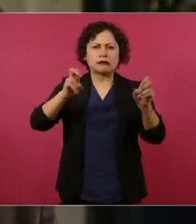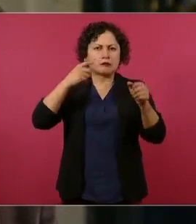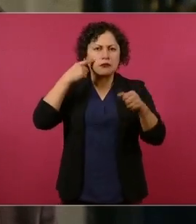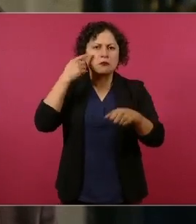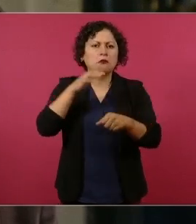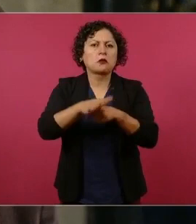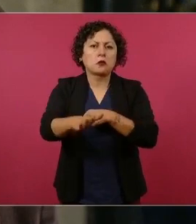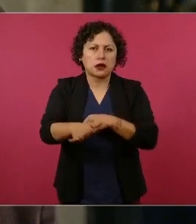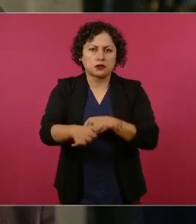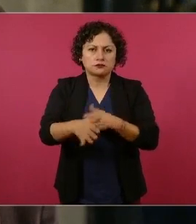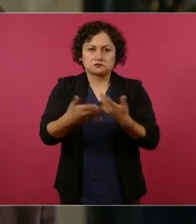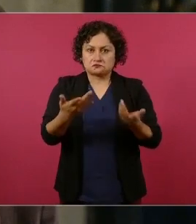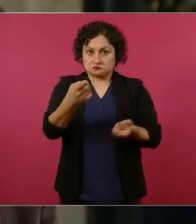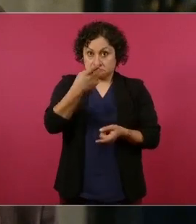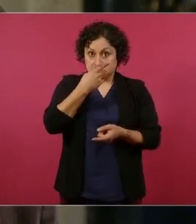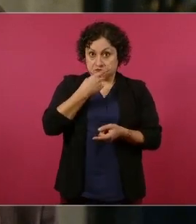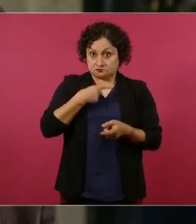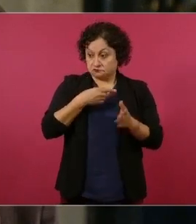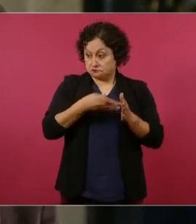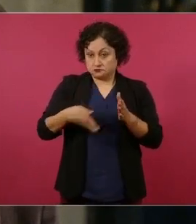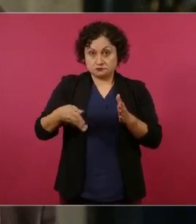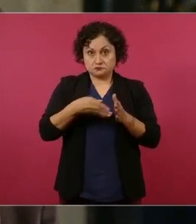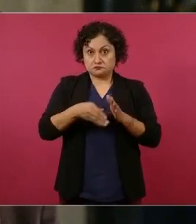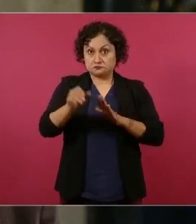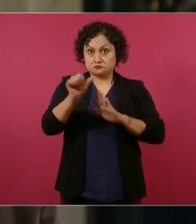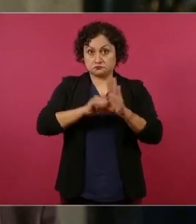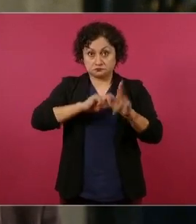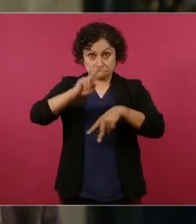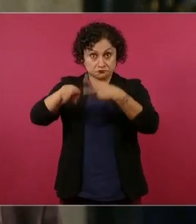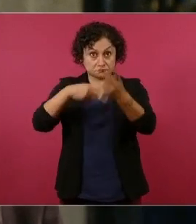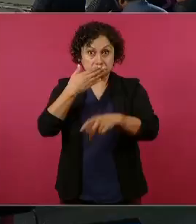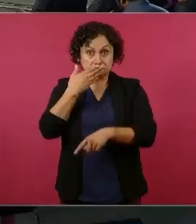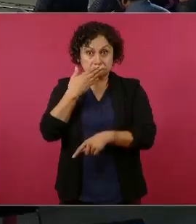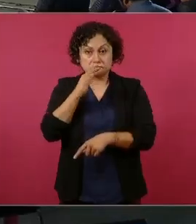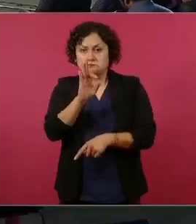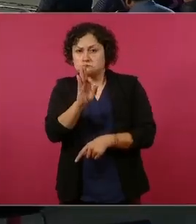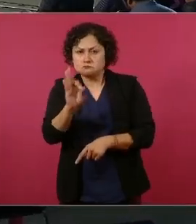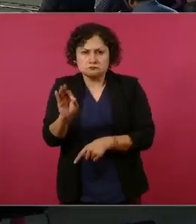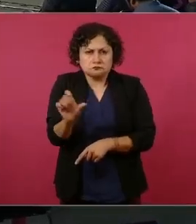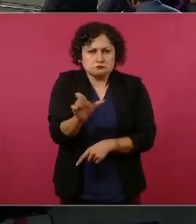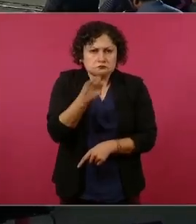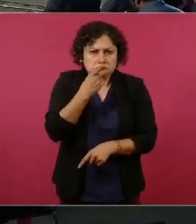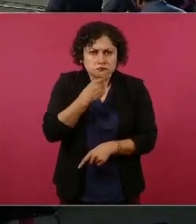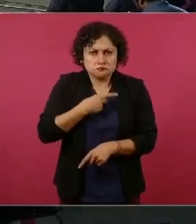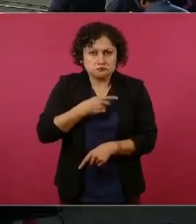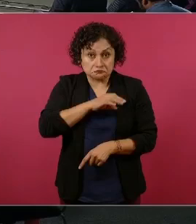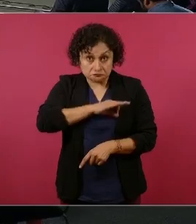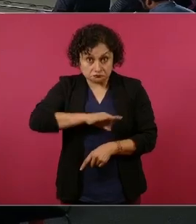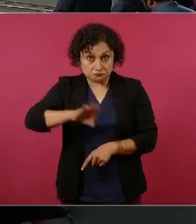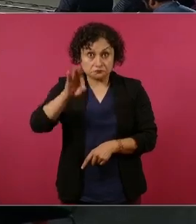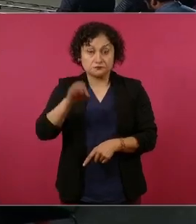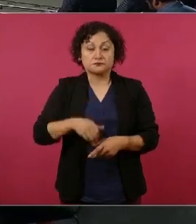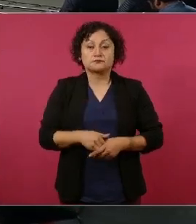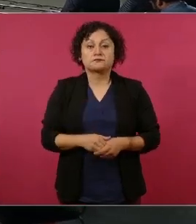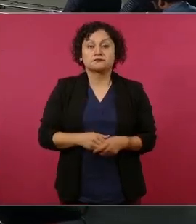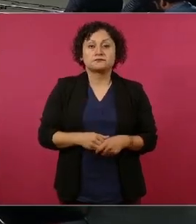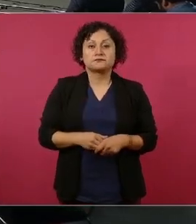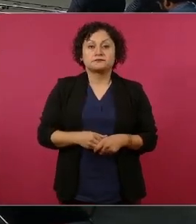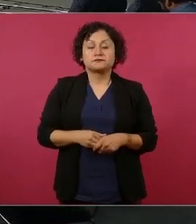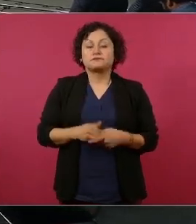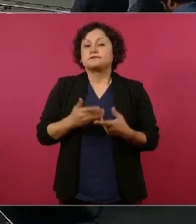que este mes iba a ir a Sonora, no sé si ya nos pueda comentar la fecha. Pues… estamos en